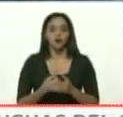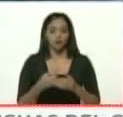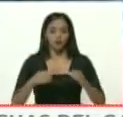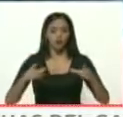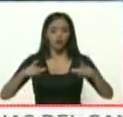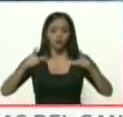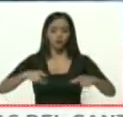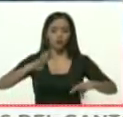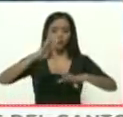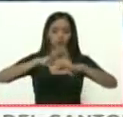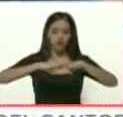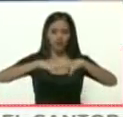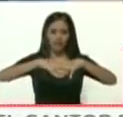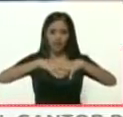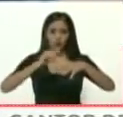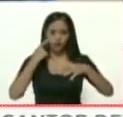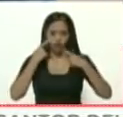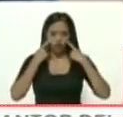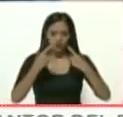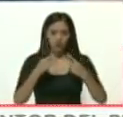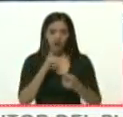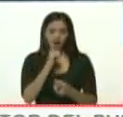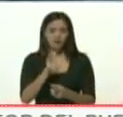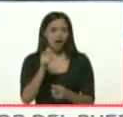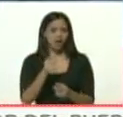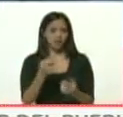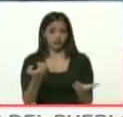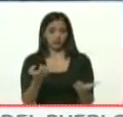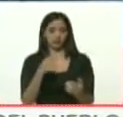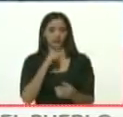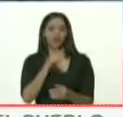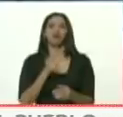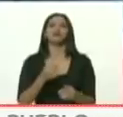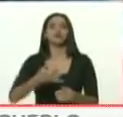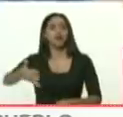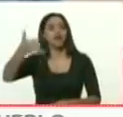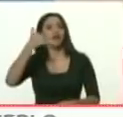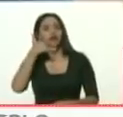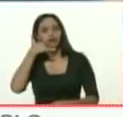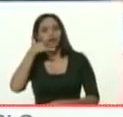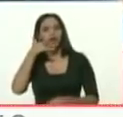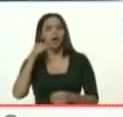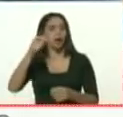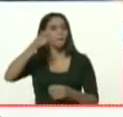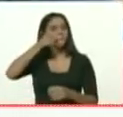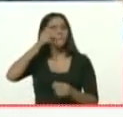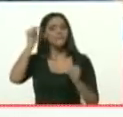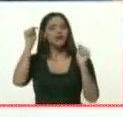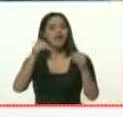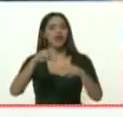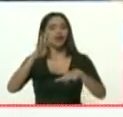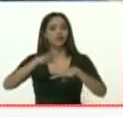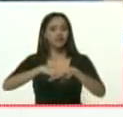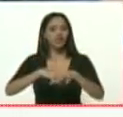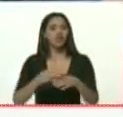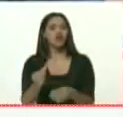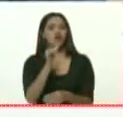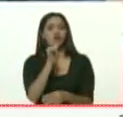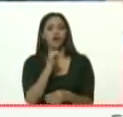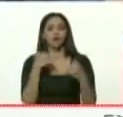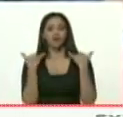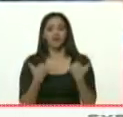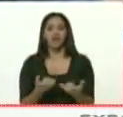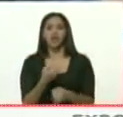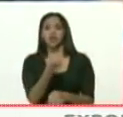casas, ¿verdad?, nosotros podemos contactar a esa persona para que nos vigile esa tanquilla y nos informe en tiempo real en un